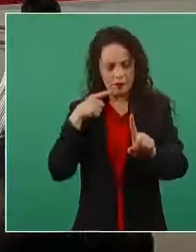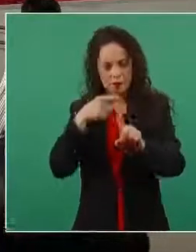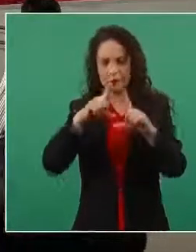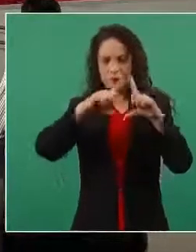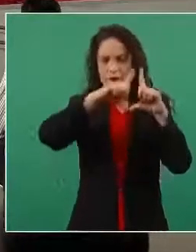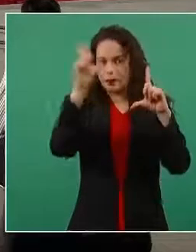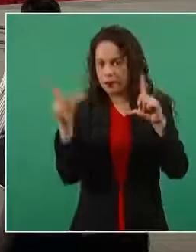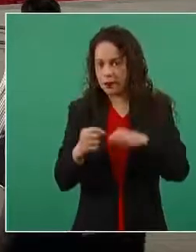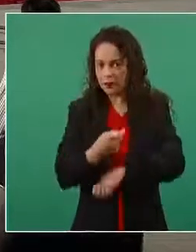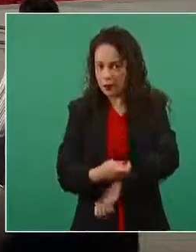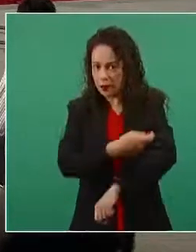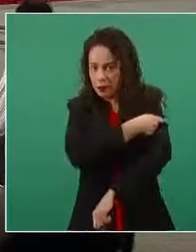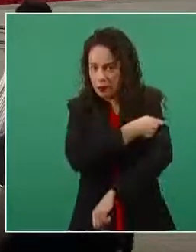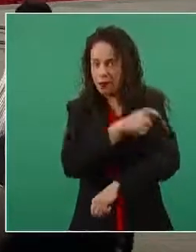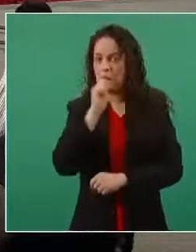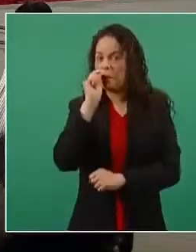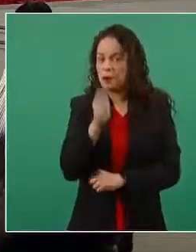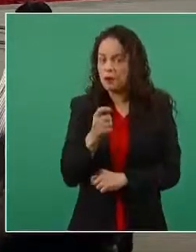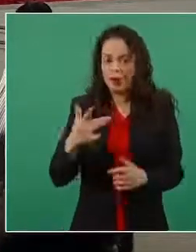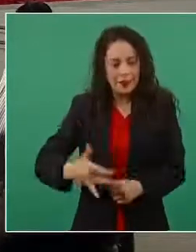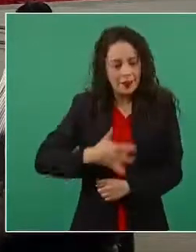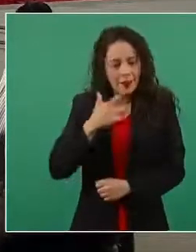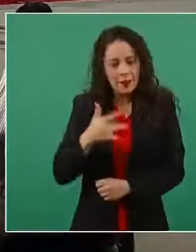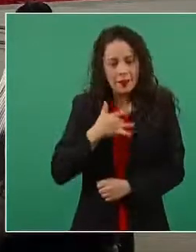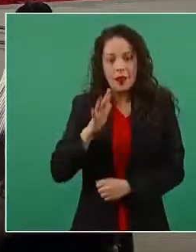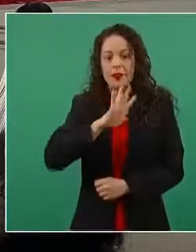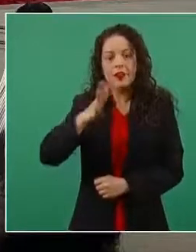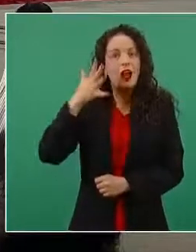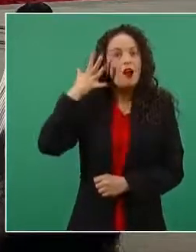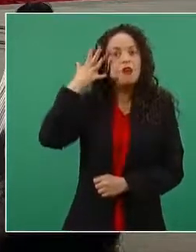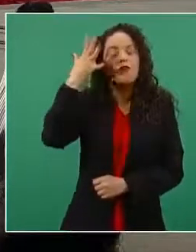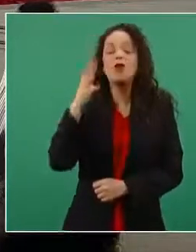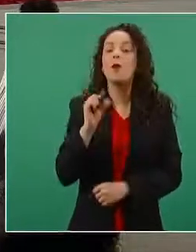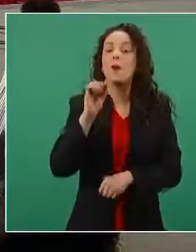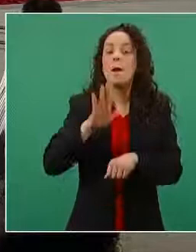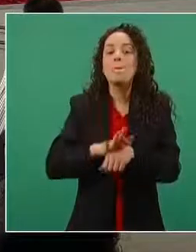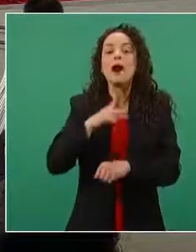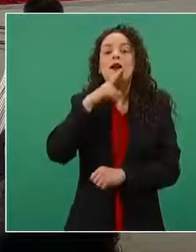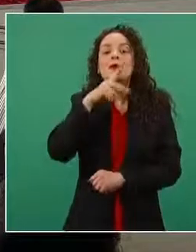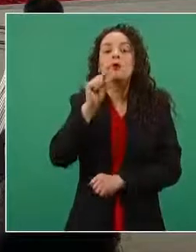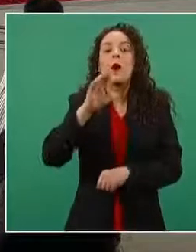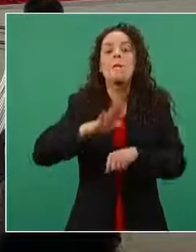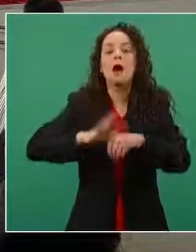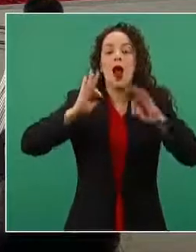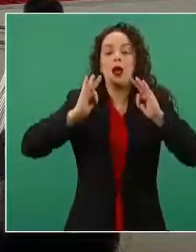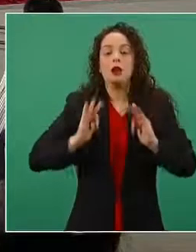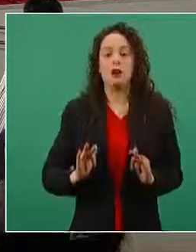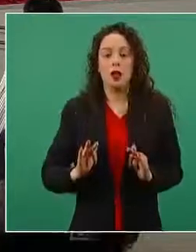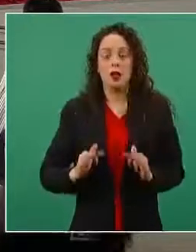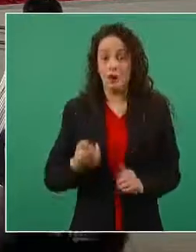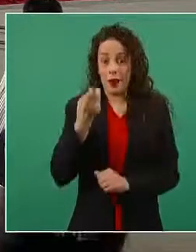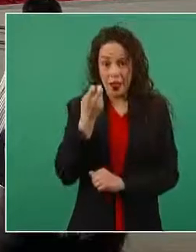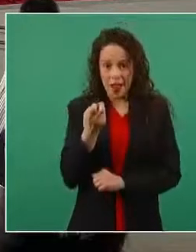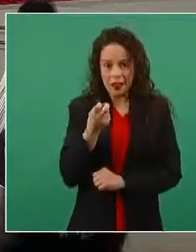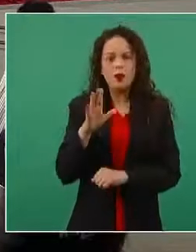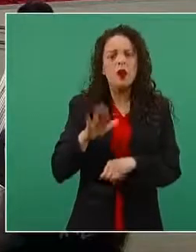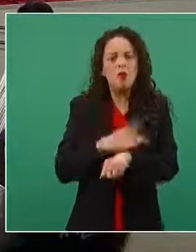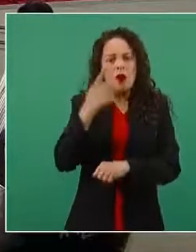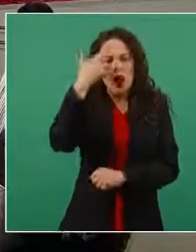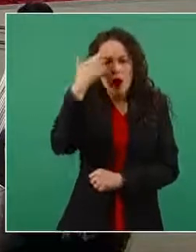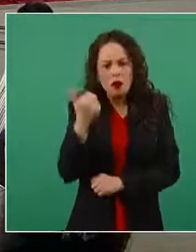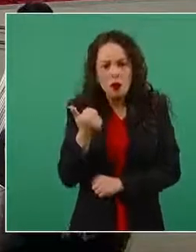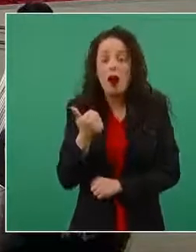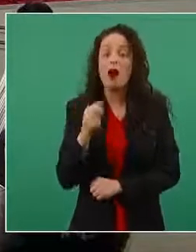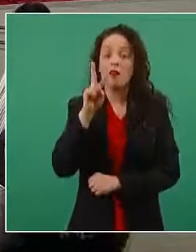está devolviendo la esperanza, la tranquilidad, es un ejemplo de trabajo en equipo, de todos